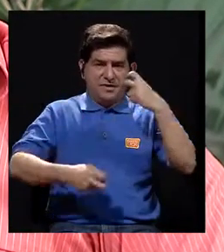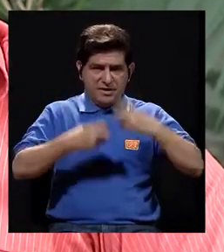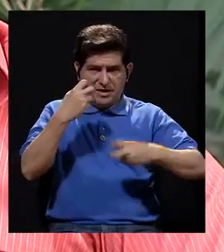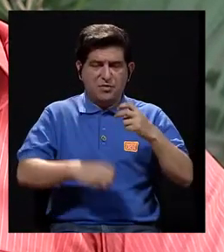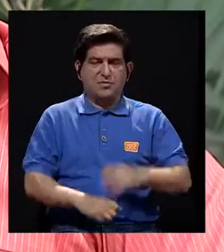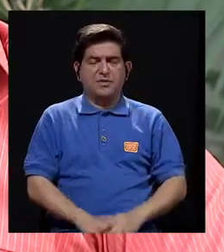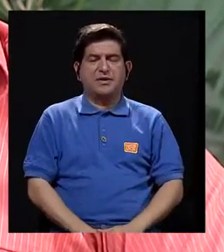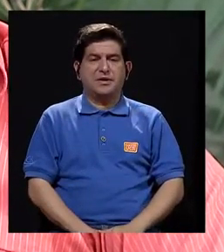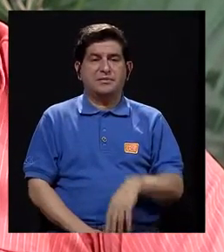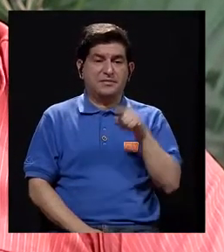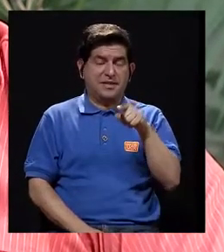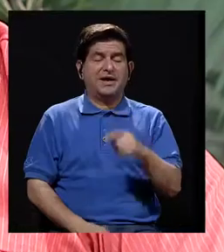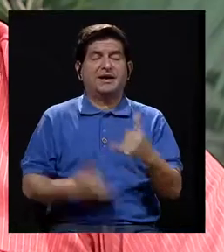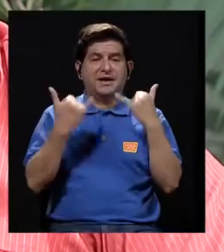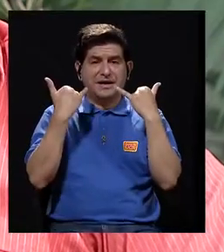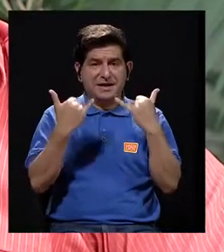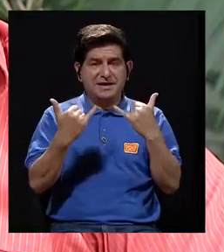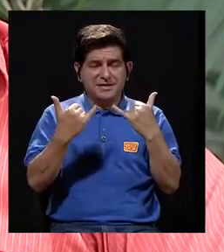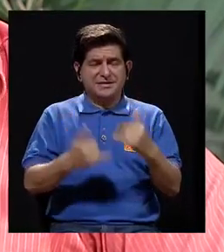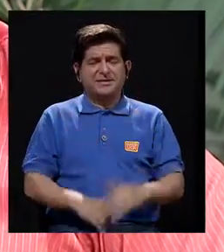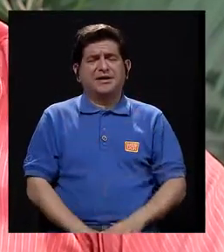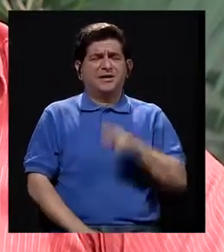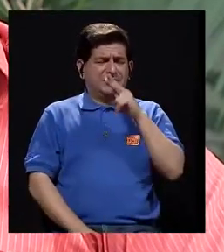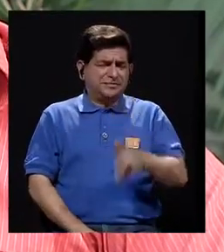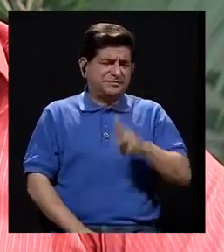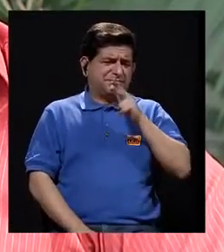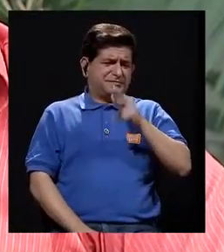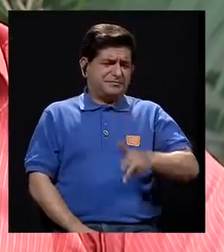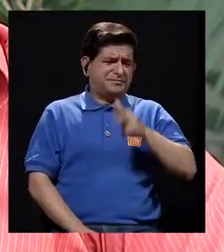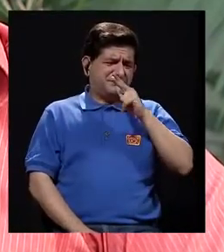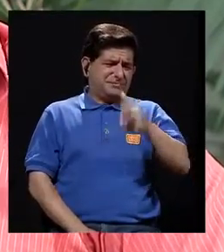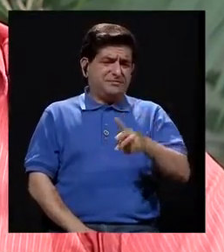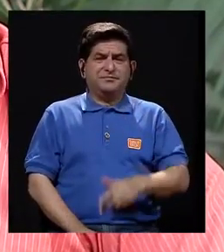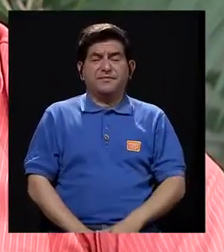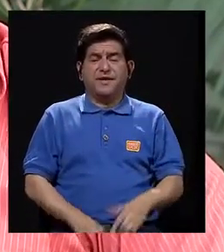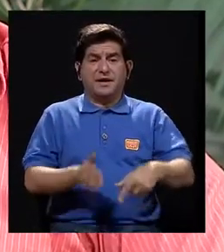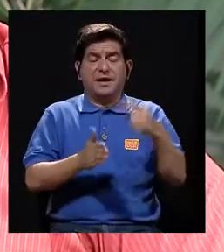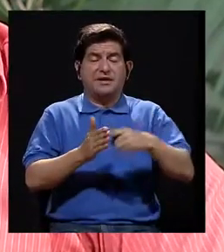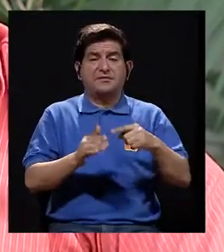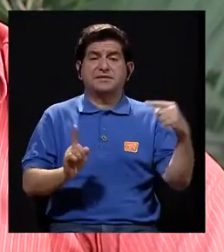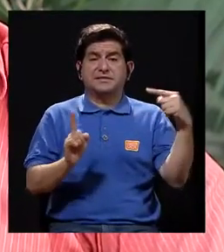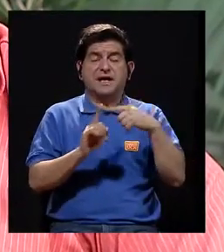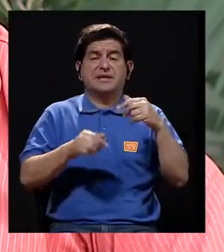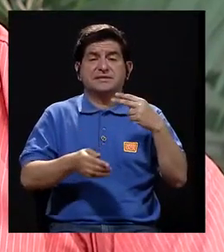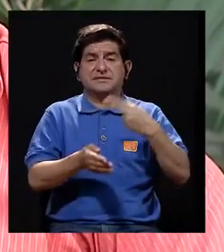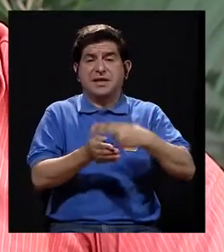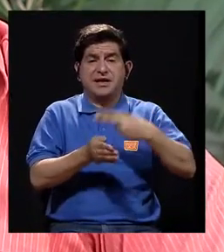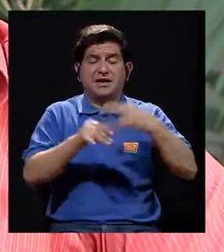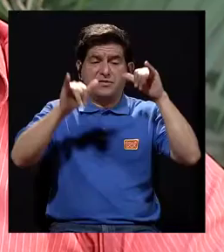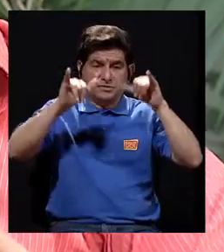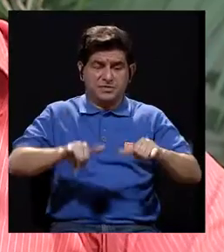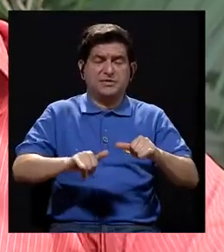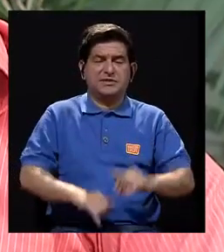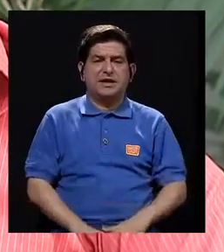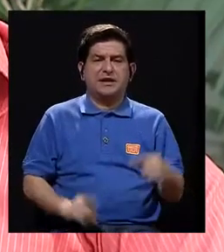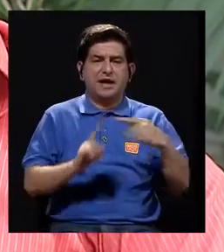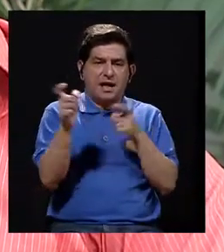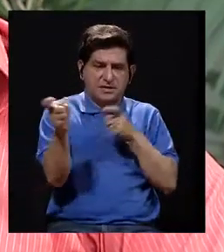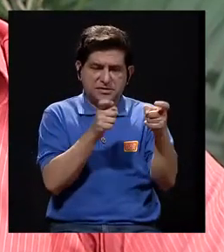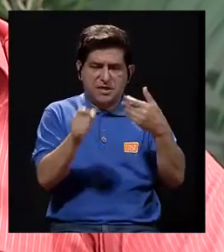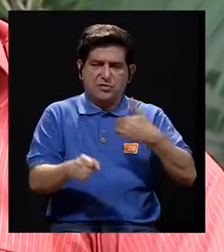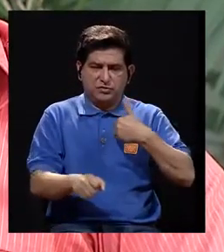un padecimiento que llamamos emesis gravídica, ¿verdad?, que es que mucho vomitan y terminan a veces hasta hospitalizadas, hasta lograr controlar